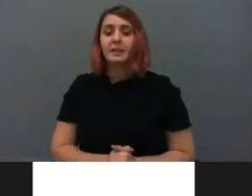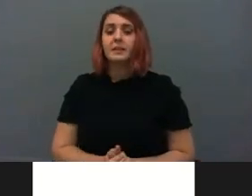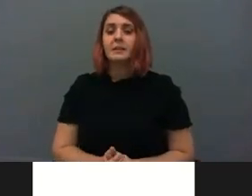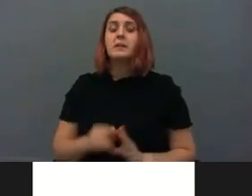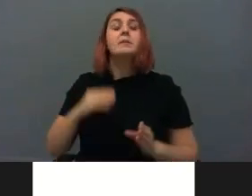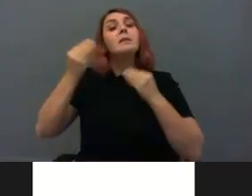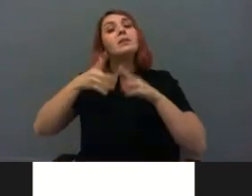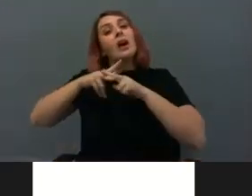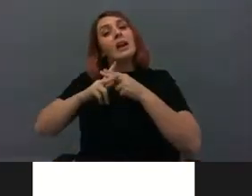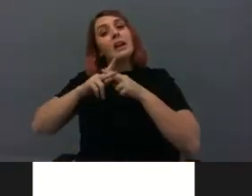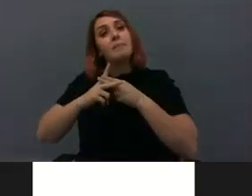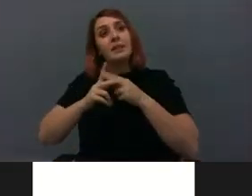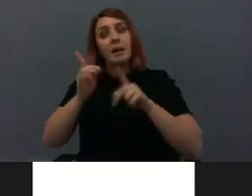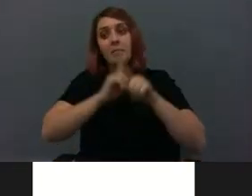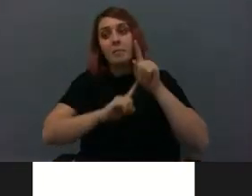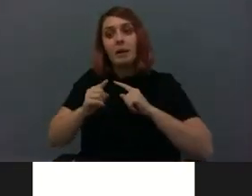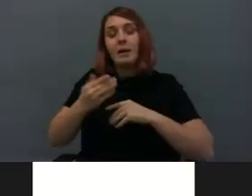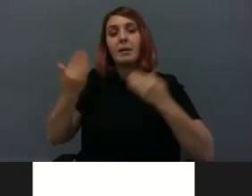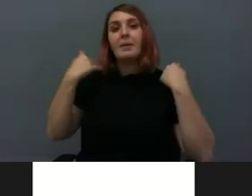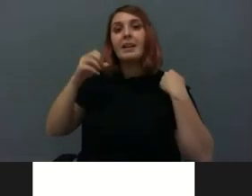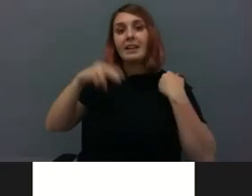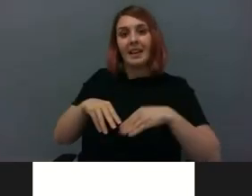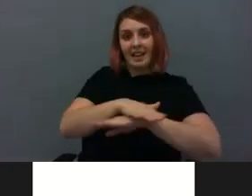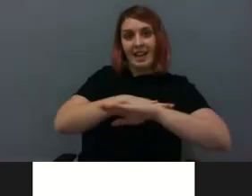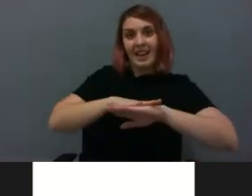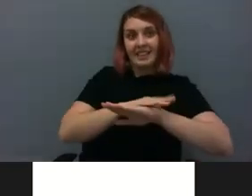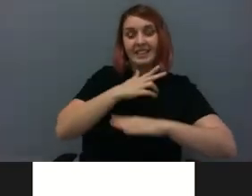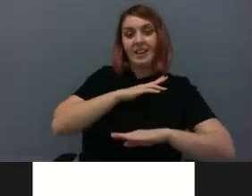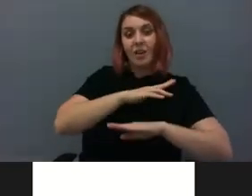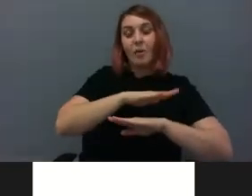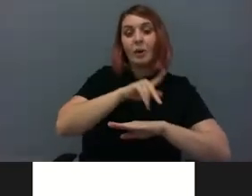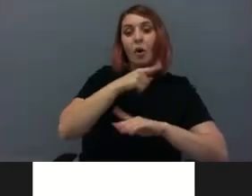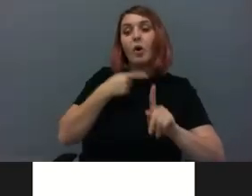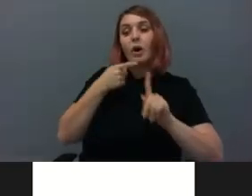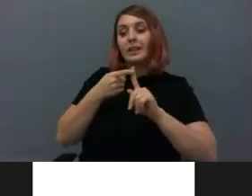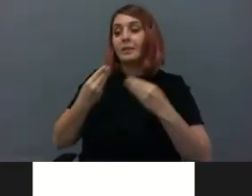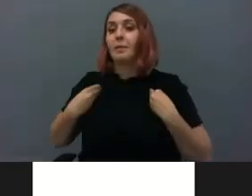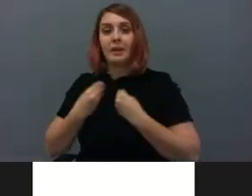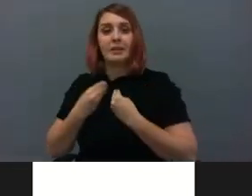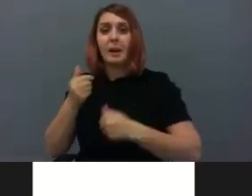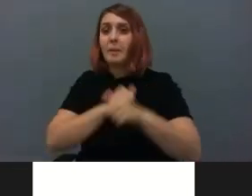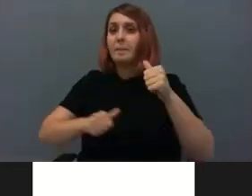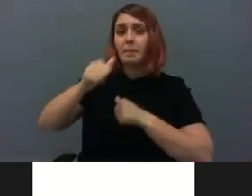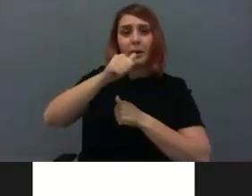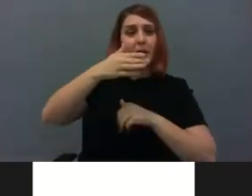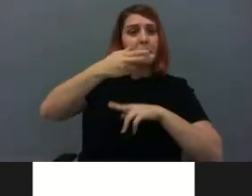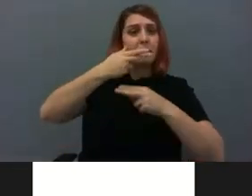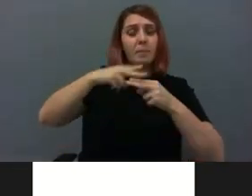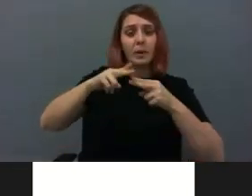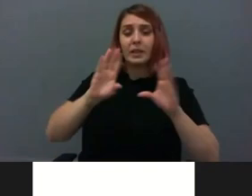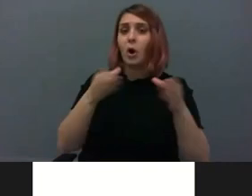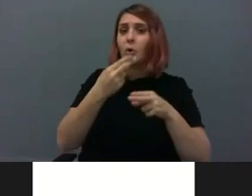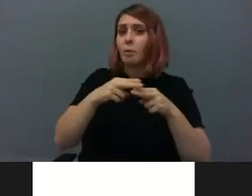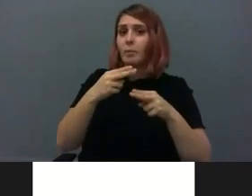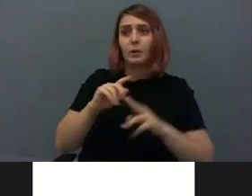deben partir del Estado. Alcanzar un estado de bienestar para sus conciudadanos debería ser la prioridad política de cualquier partido político que quiera alcanzar